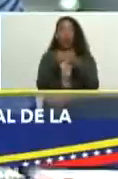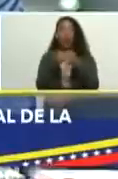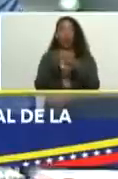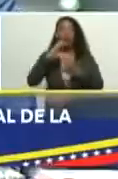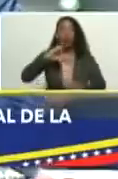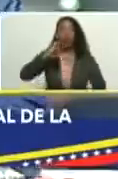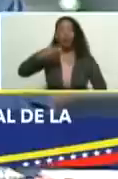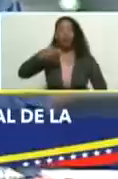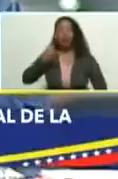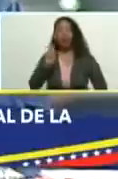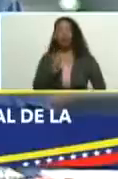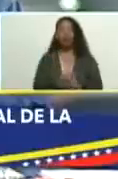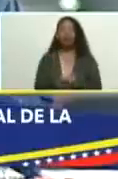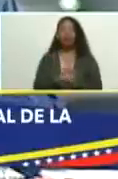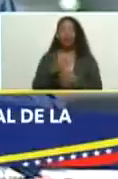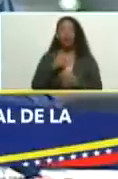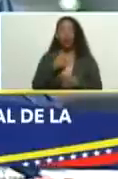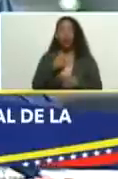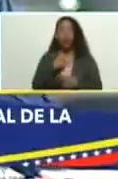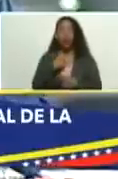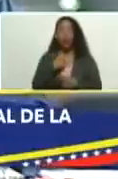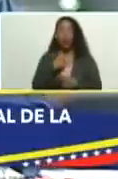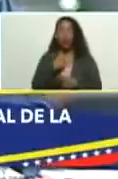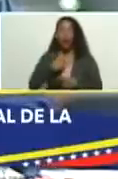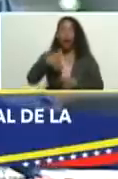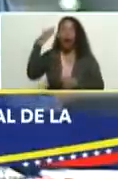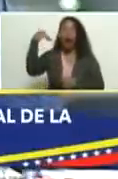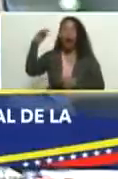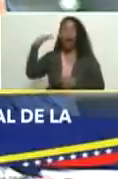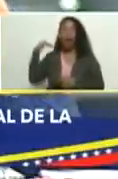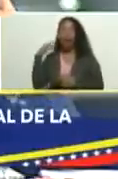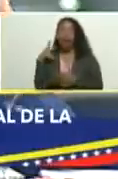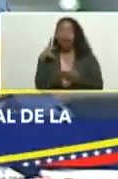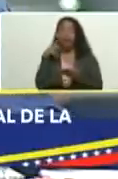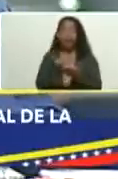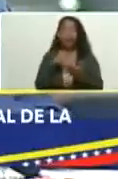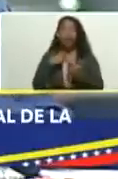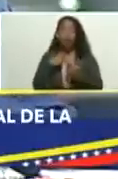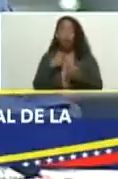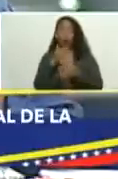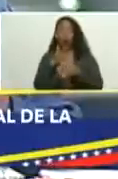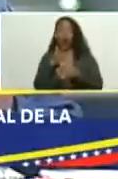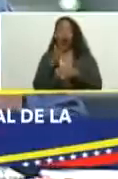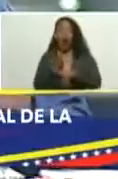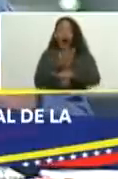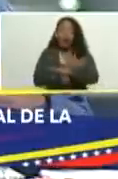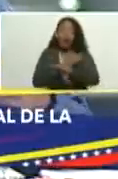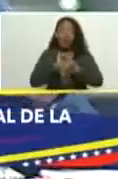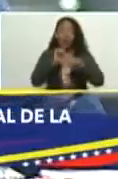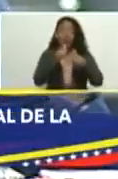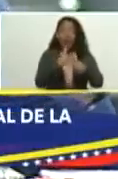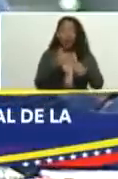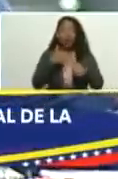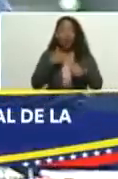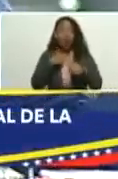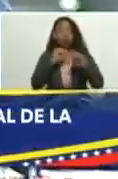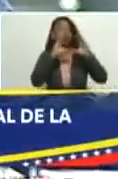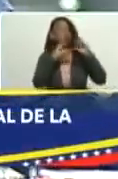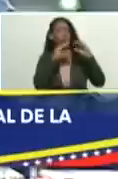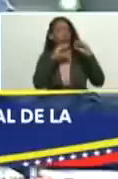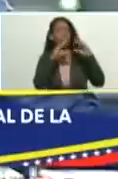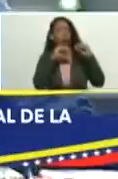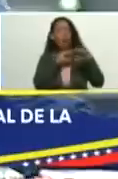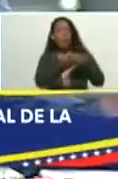Y como yo le decía, al llegar, antes de empezar la transmisión, llegué un poco antes, y tuvimos una buena conversación con